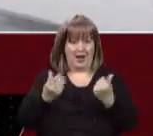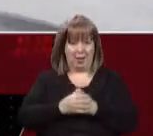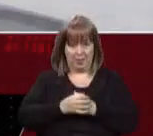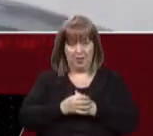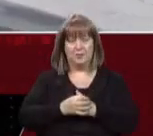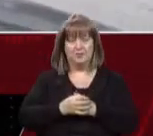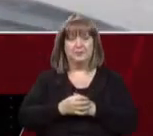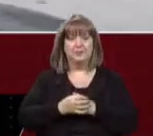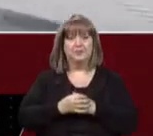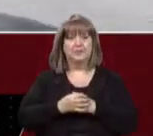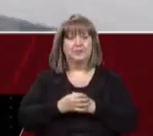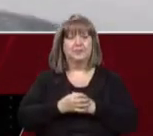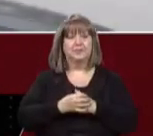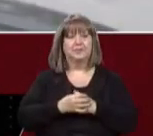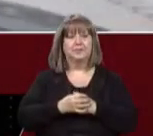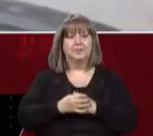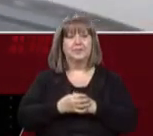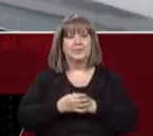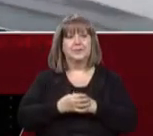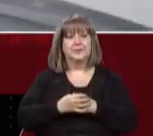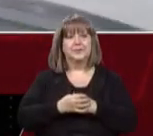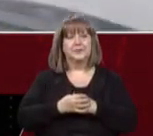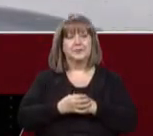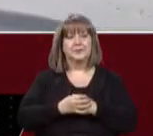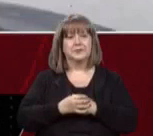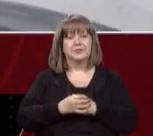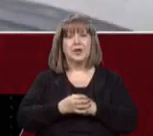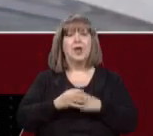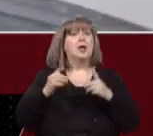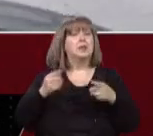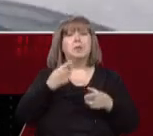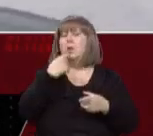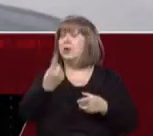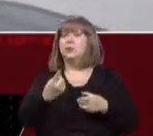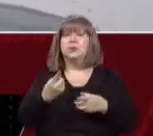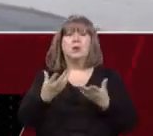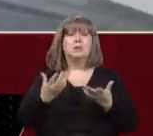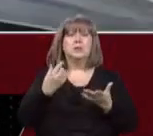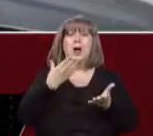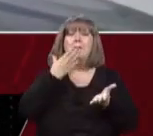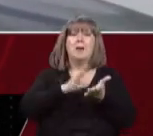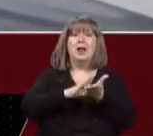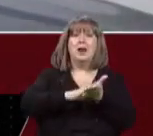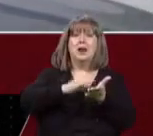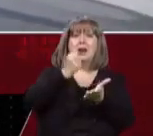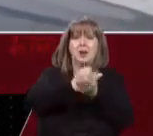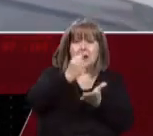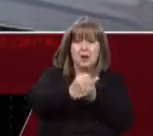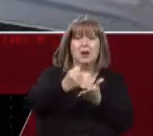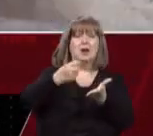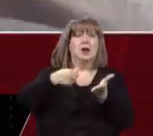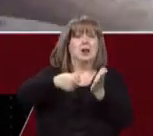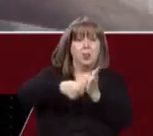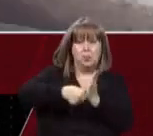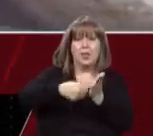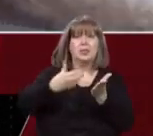efectivos posible con la gente que esté retornando el país también se flexibilizado los papeles para ingresar a Chile ese día es